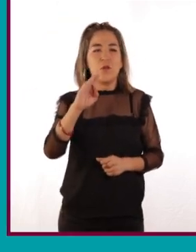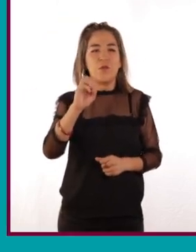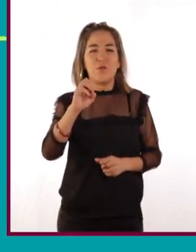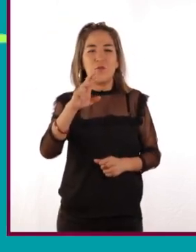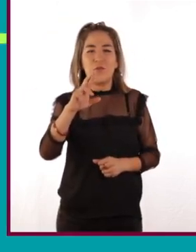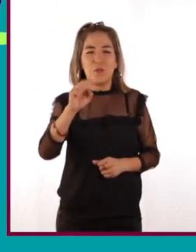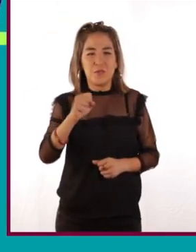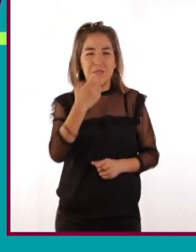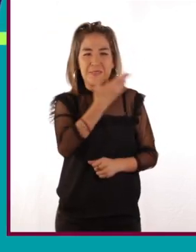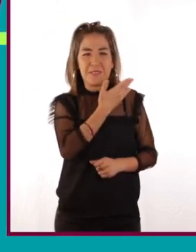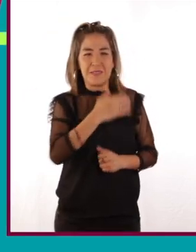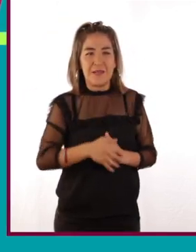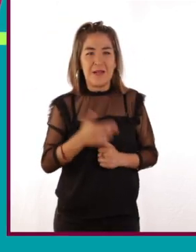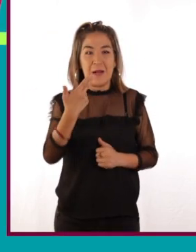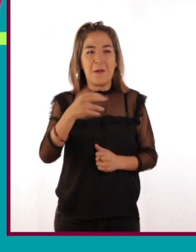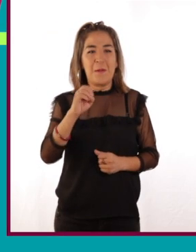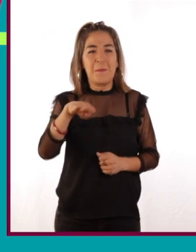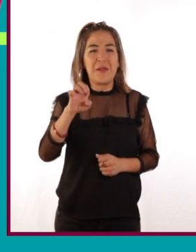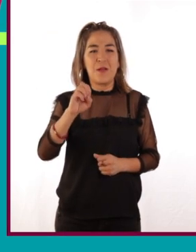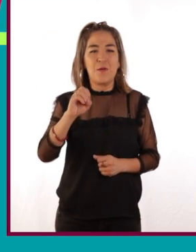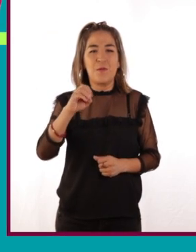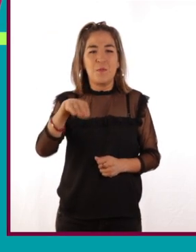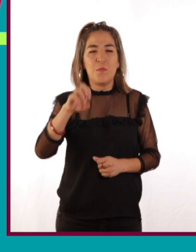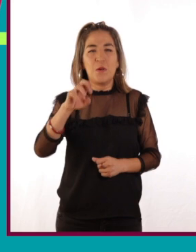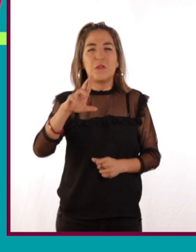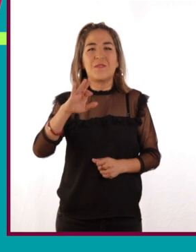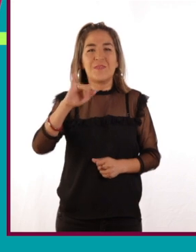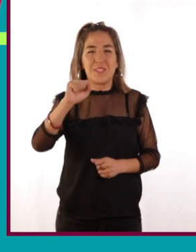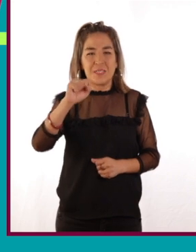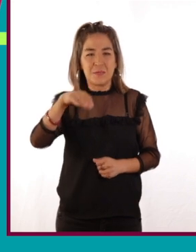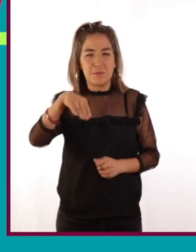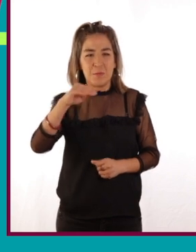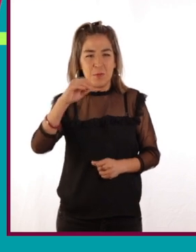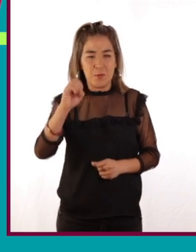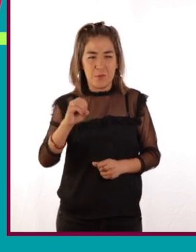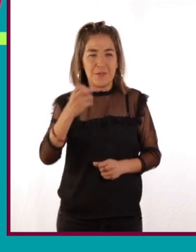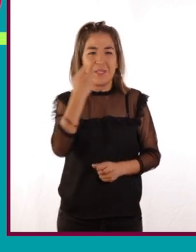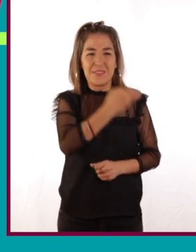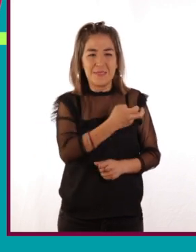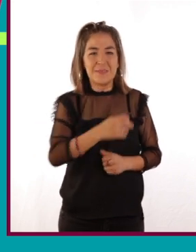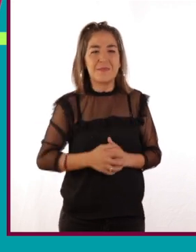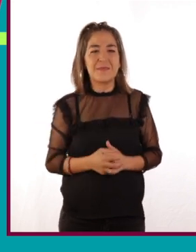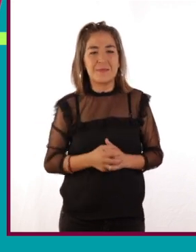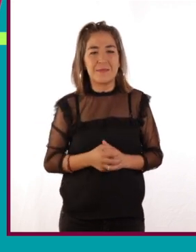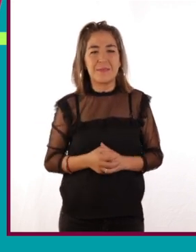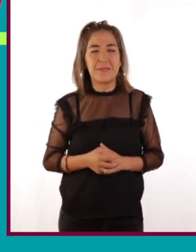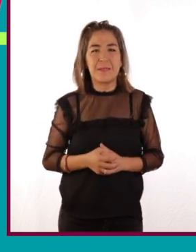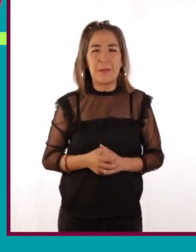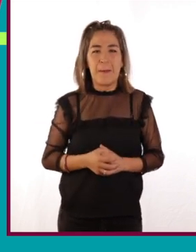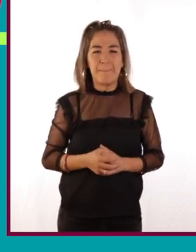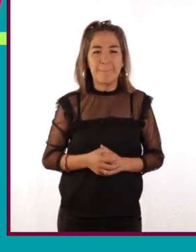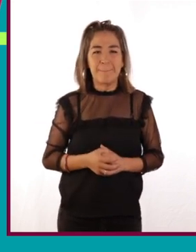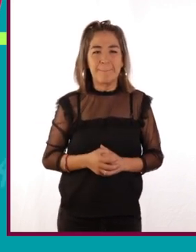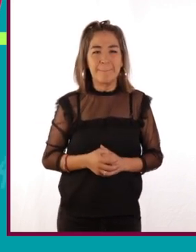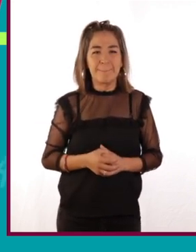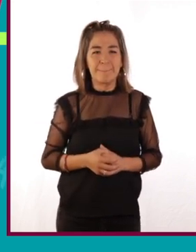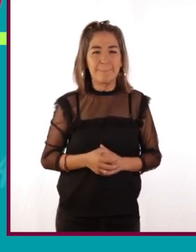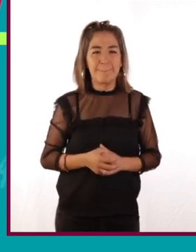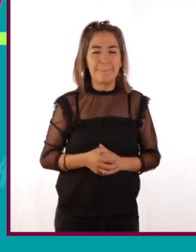homeomorfos. Homeomorfismo. Dícese de una función que va de un espacio topológico a otro, que cumple con ser